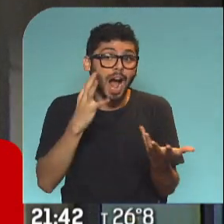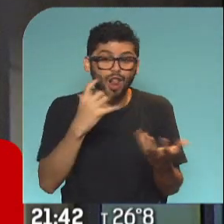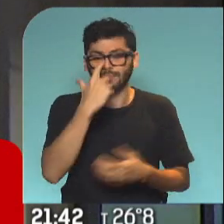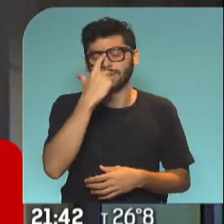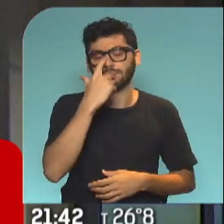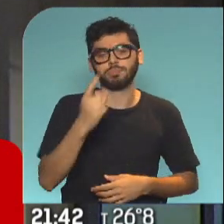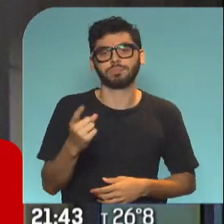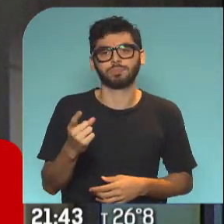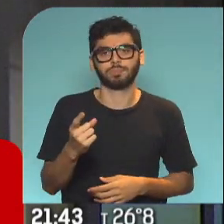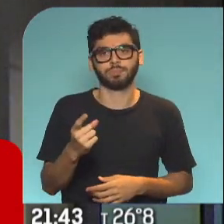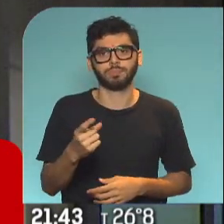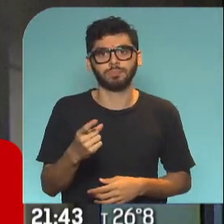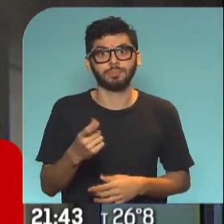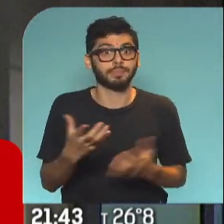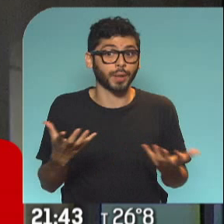mientras